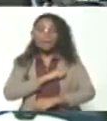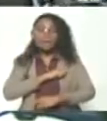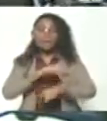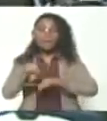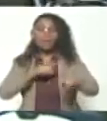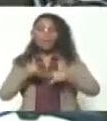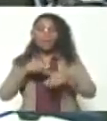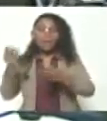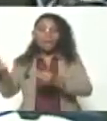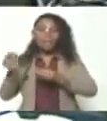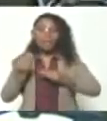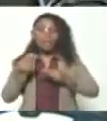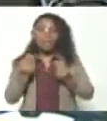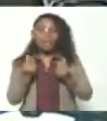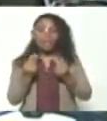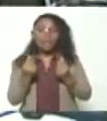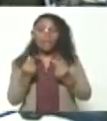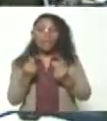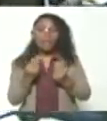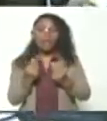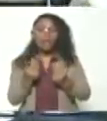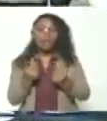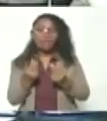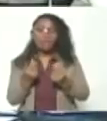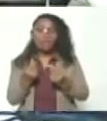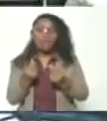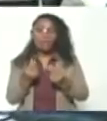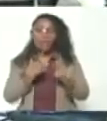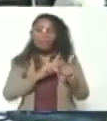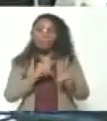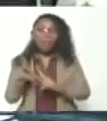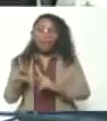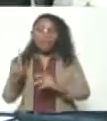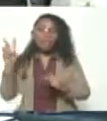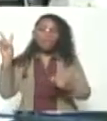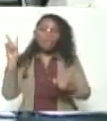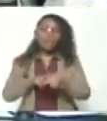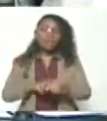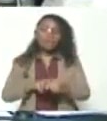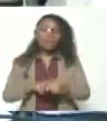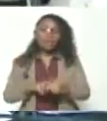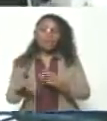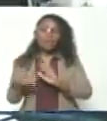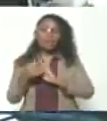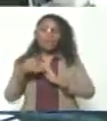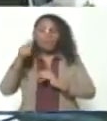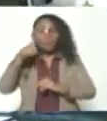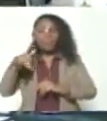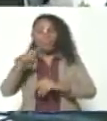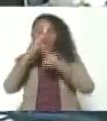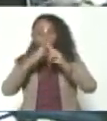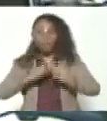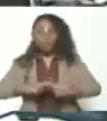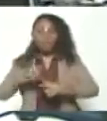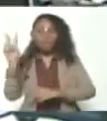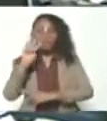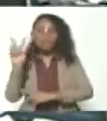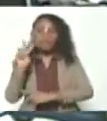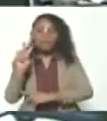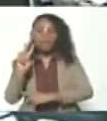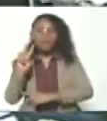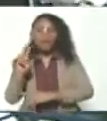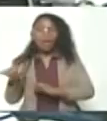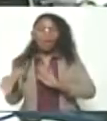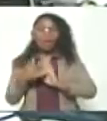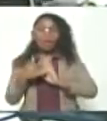la entrega de dinero, de recursos, planes de violencia contra el pueblo humilde de Venezuela, contra la gente